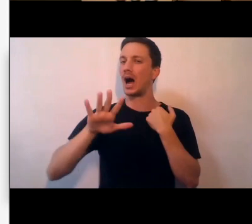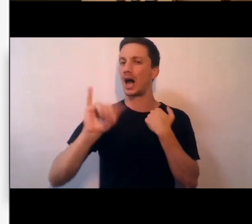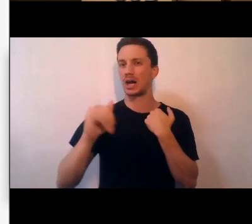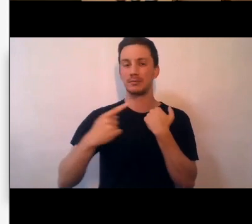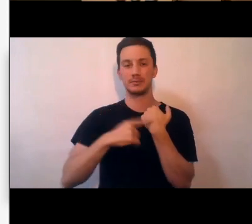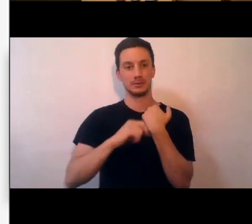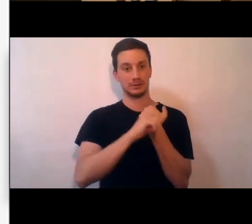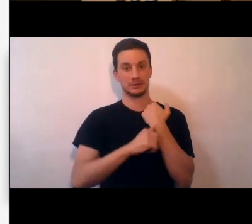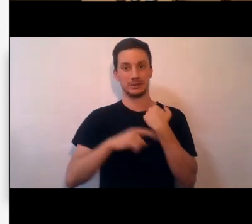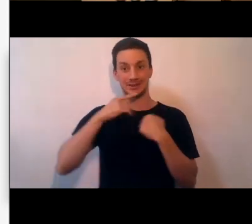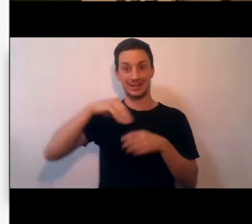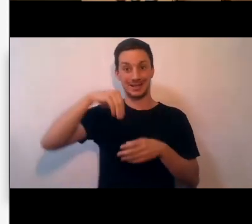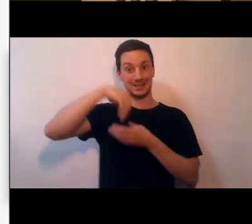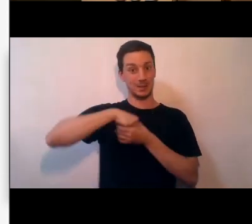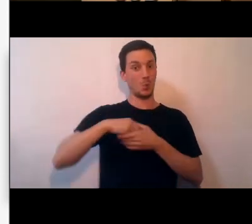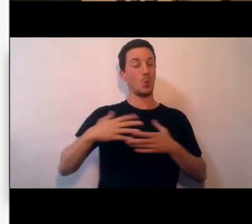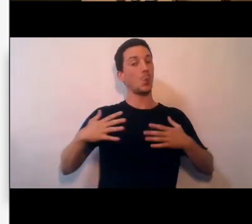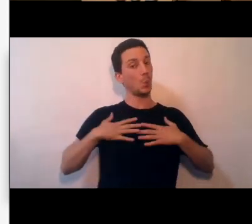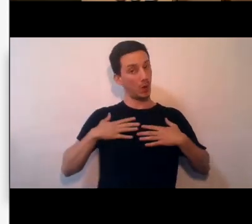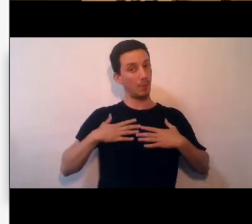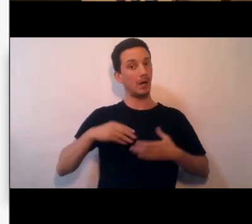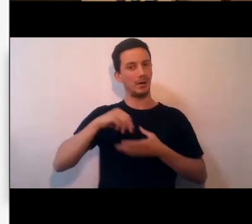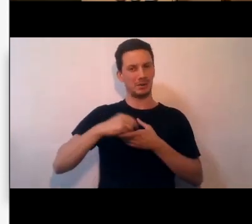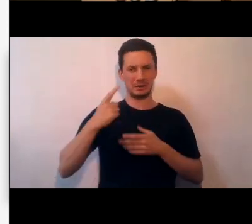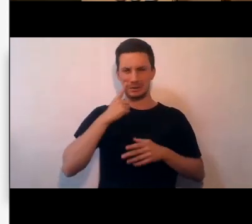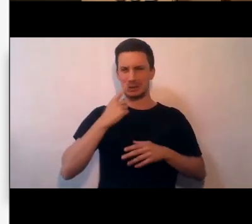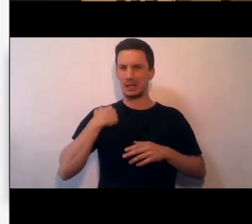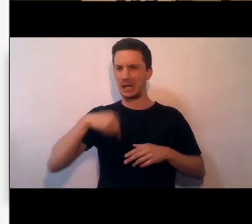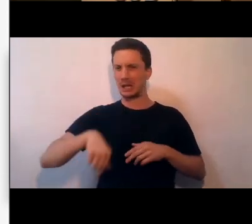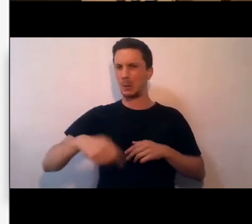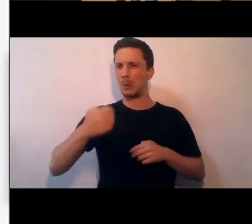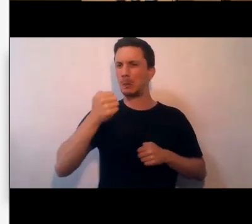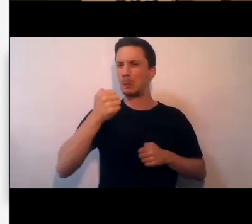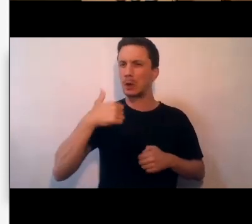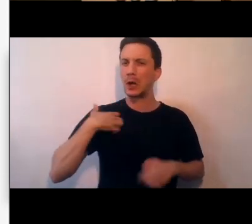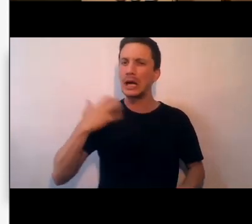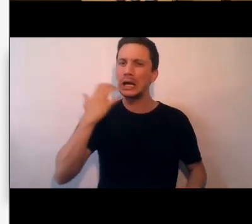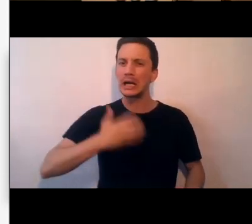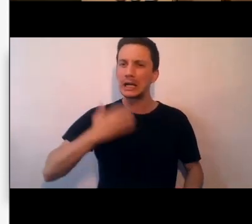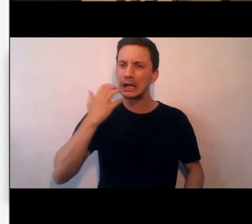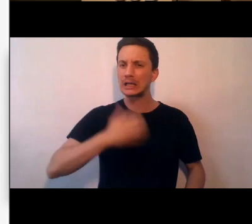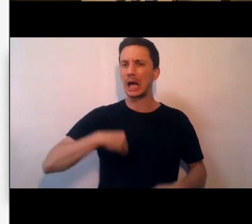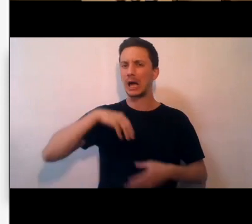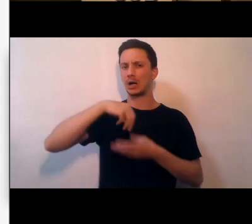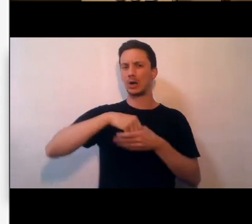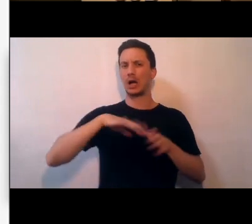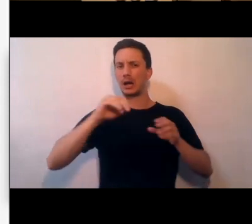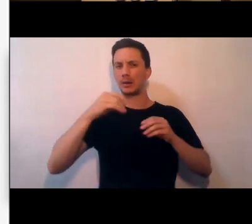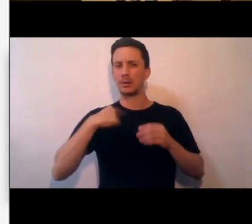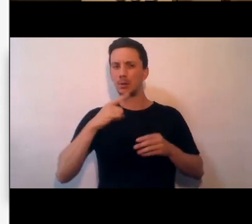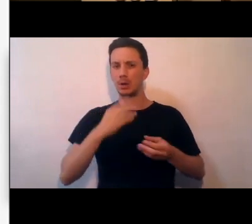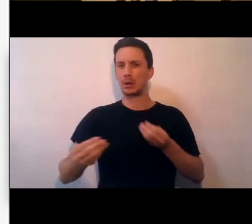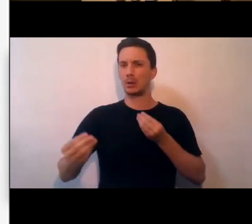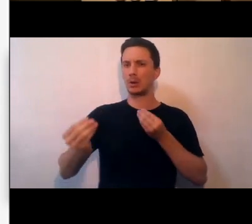quiere decir por dentro del cuerpo, son muy raros y tendrías que bañarte o comerte tubos porque, o